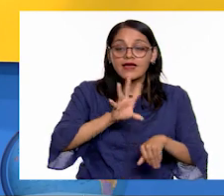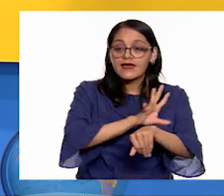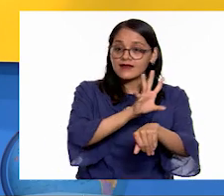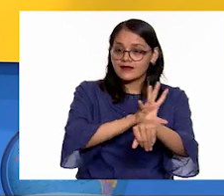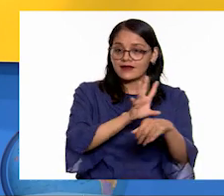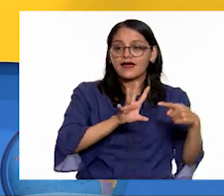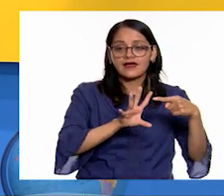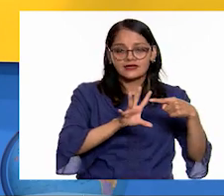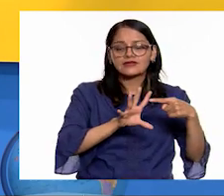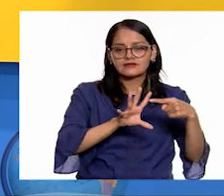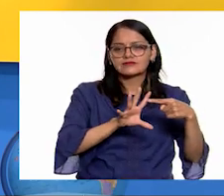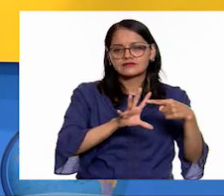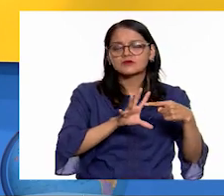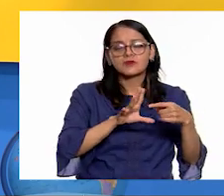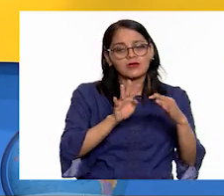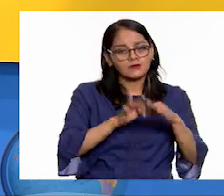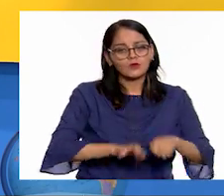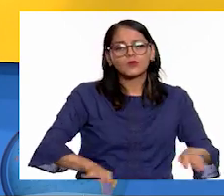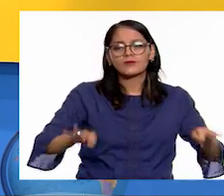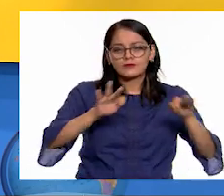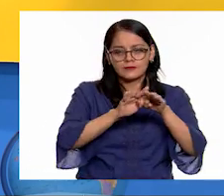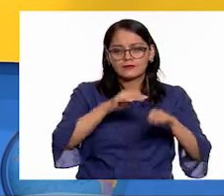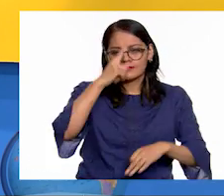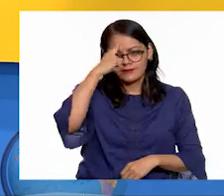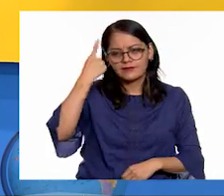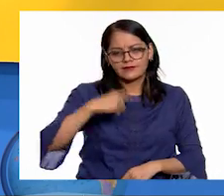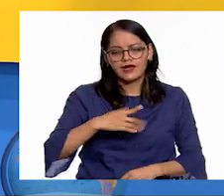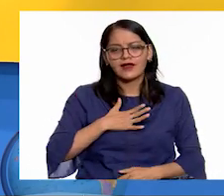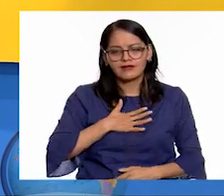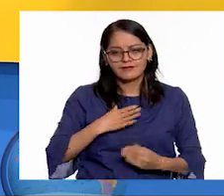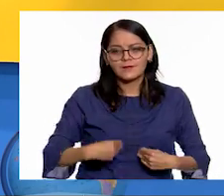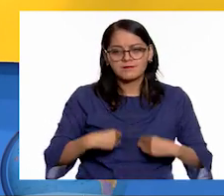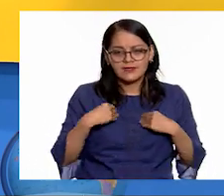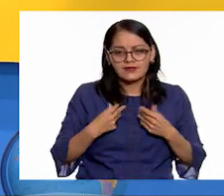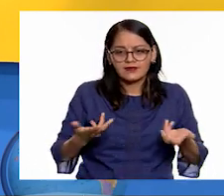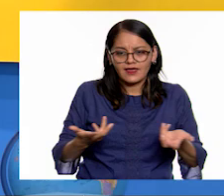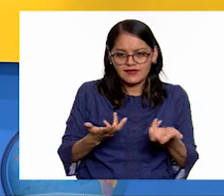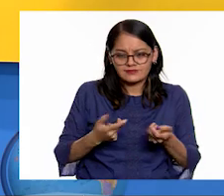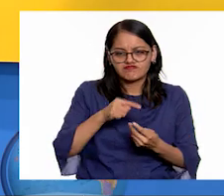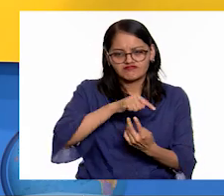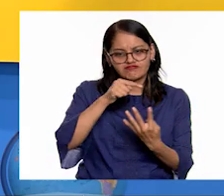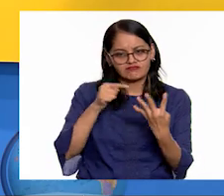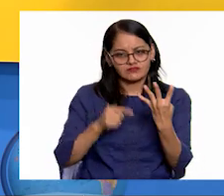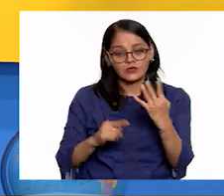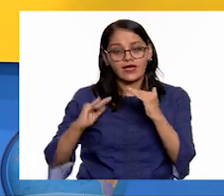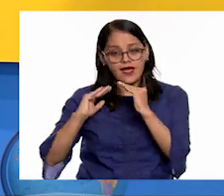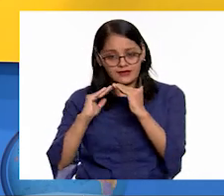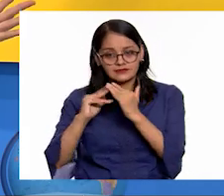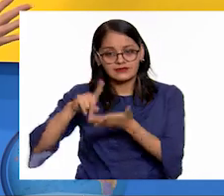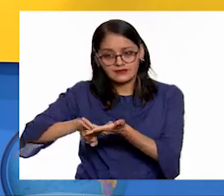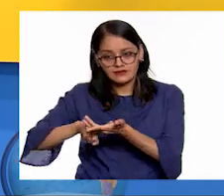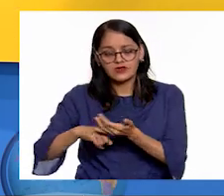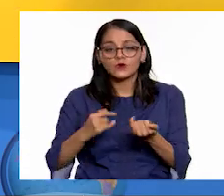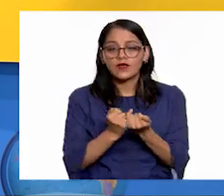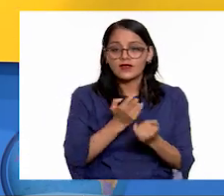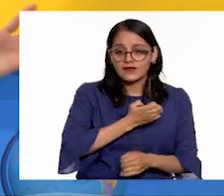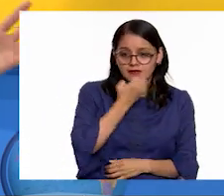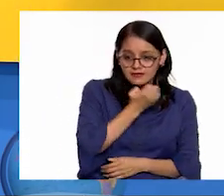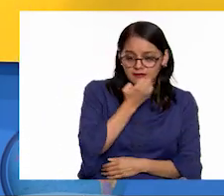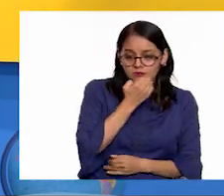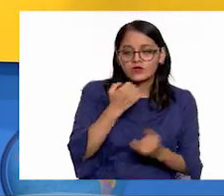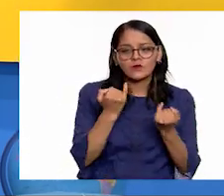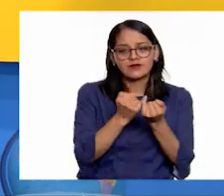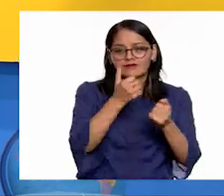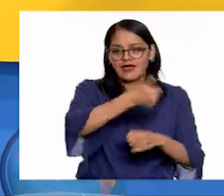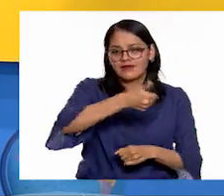electricidad es un recurso indispensable para muchas actividades que realizamos, tanto en casa como en la escuela y en cada uno de